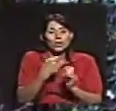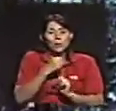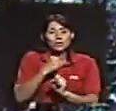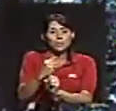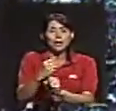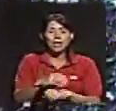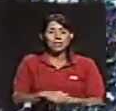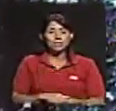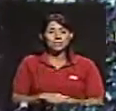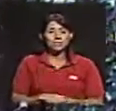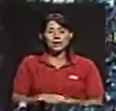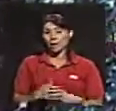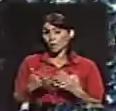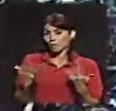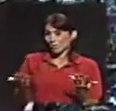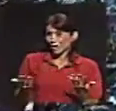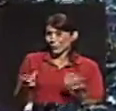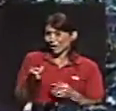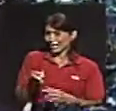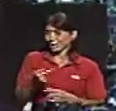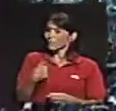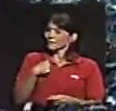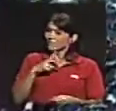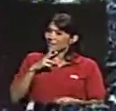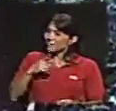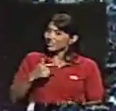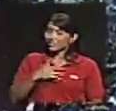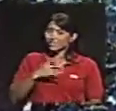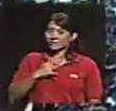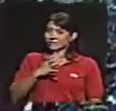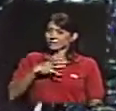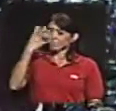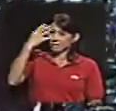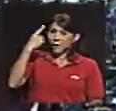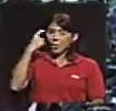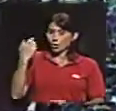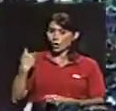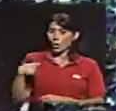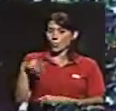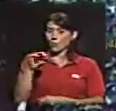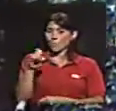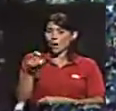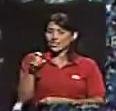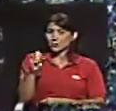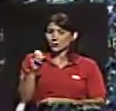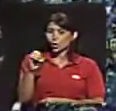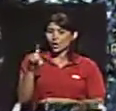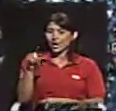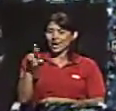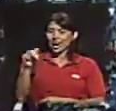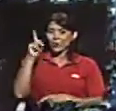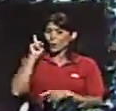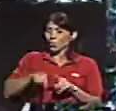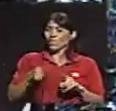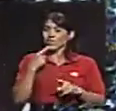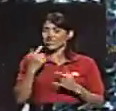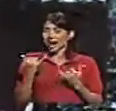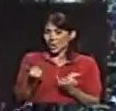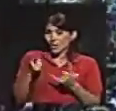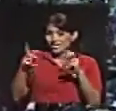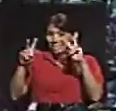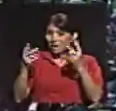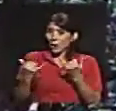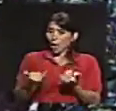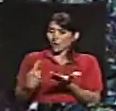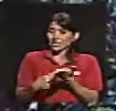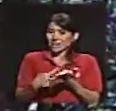me realmente me indispone, me enoja mucho, porque don Max Solera no puede salir diciendo que eso es un tema que está en discusión.